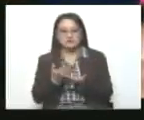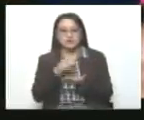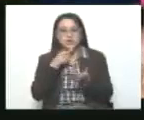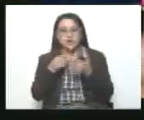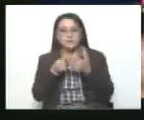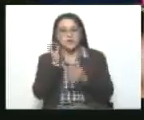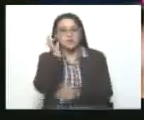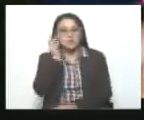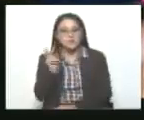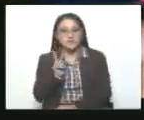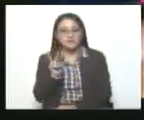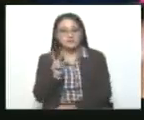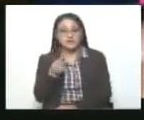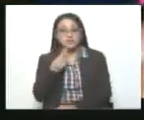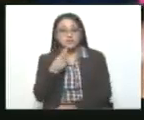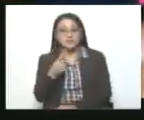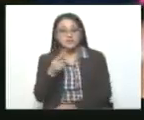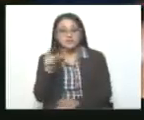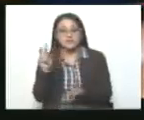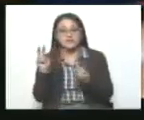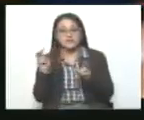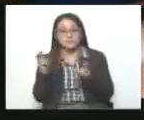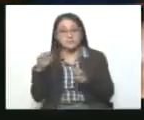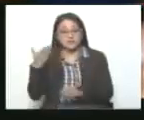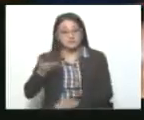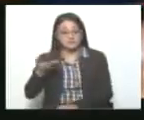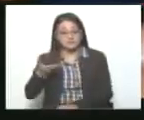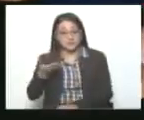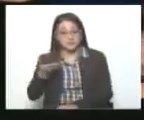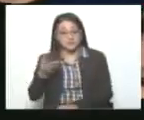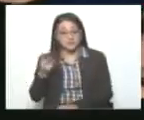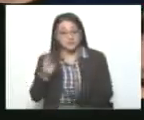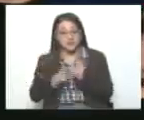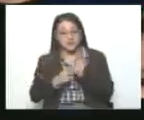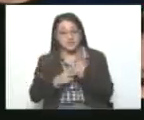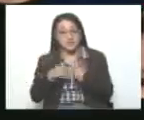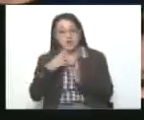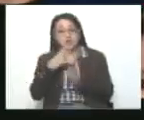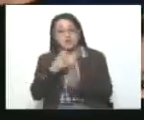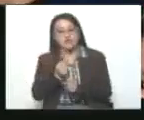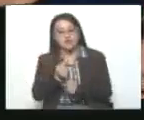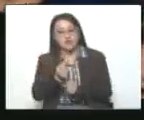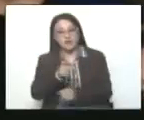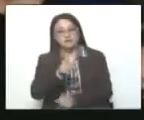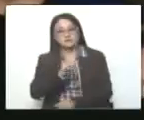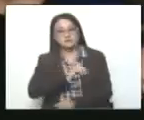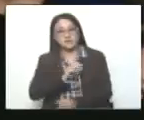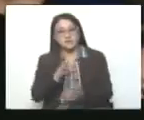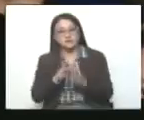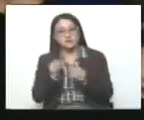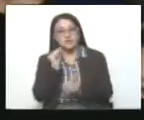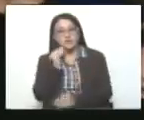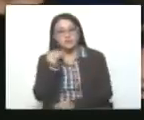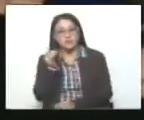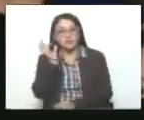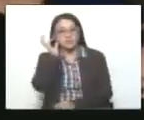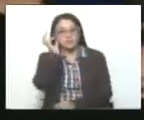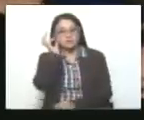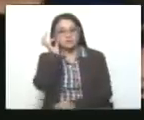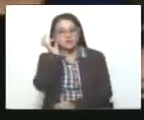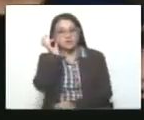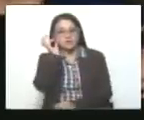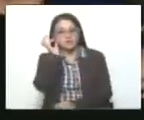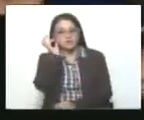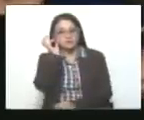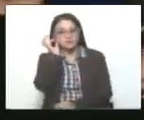dicho algo muy cierto. La confianza que usted ha depositado en la juventud y en la mujer, que además fue